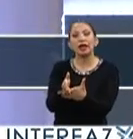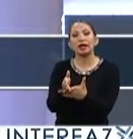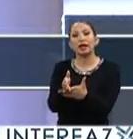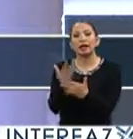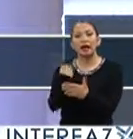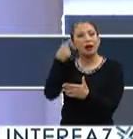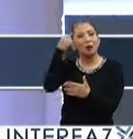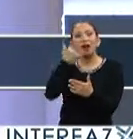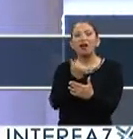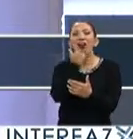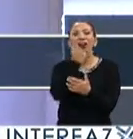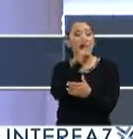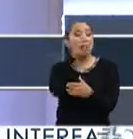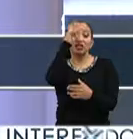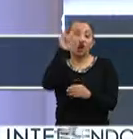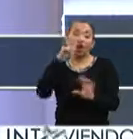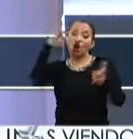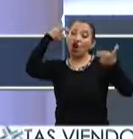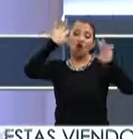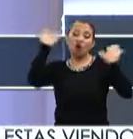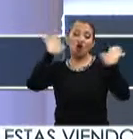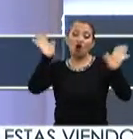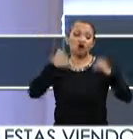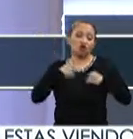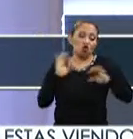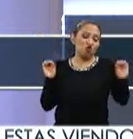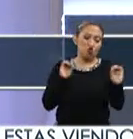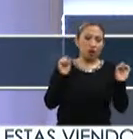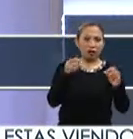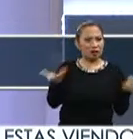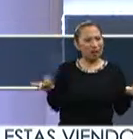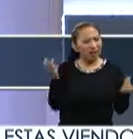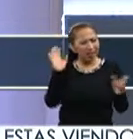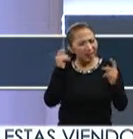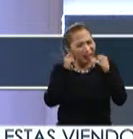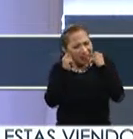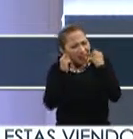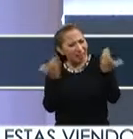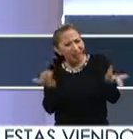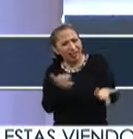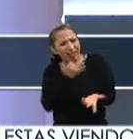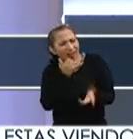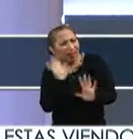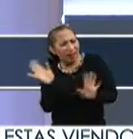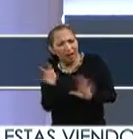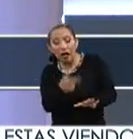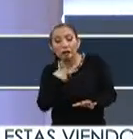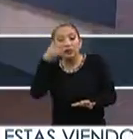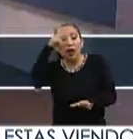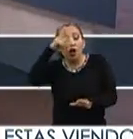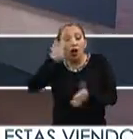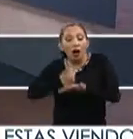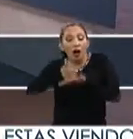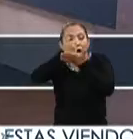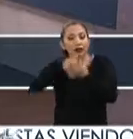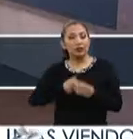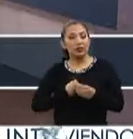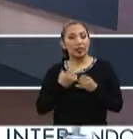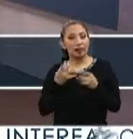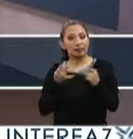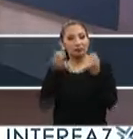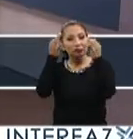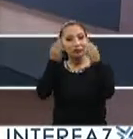mito de que ir al psicólogo es para los locos, porque eso no es así. Ir al psicólogo es tener la oportunidad de una calidad de vida